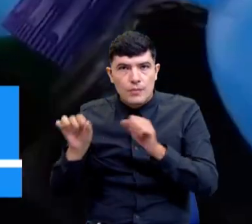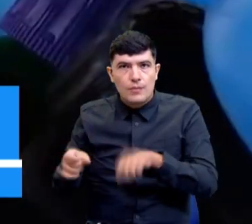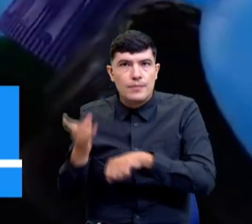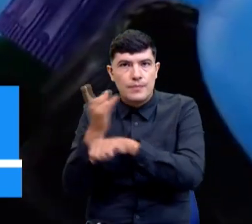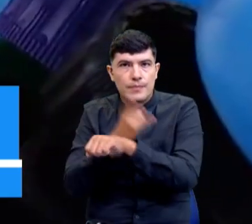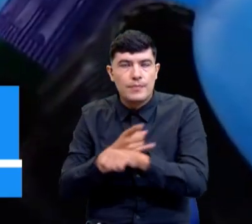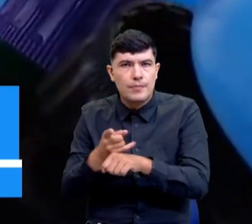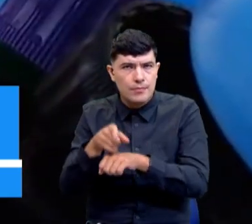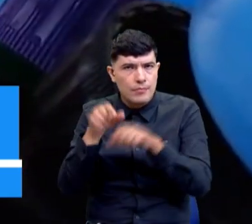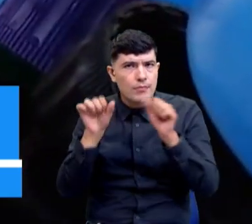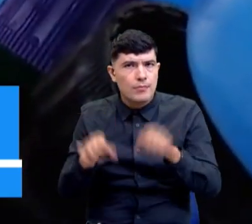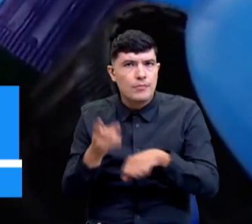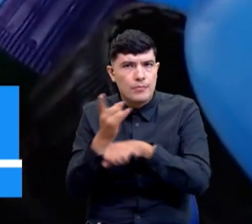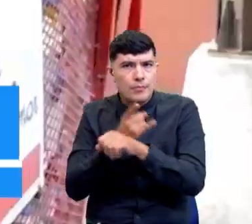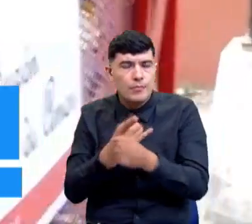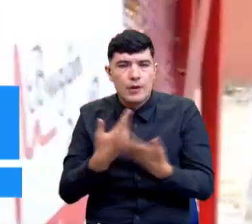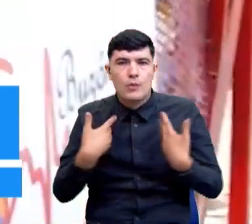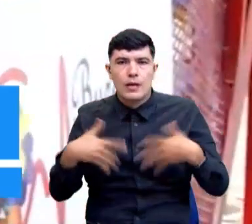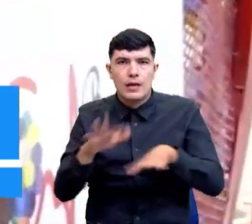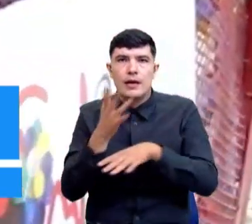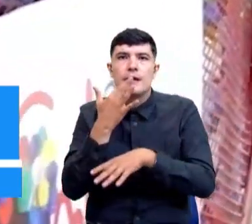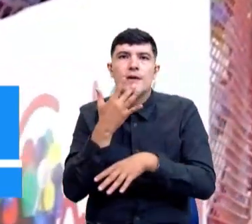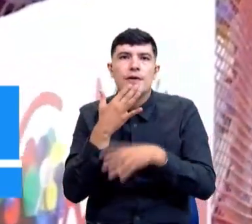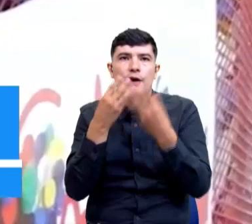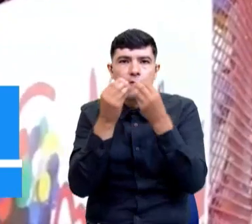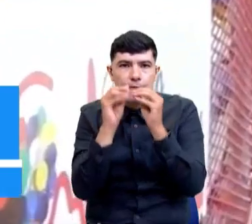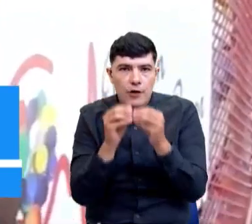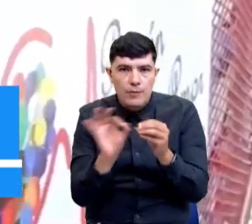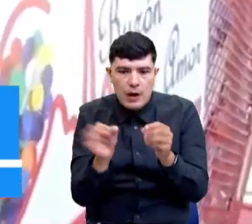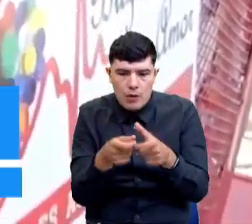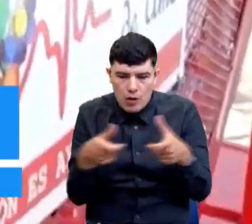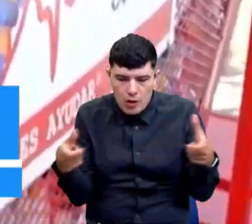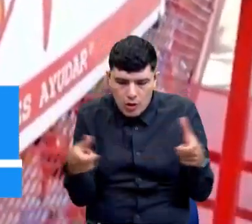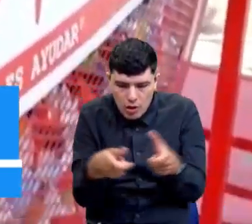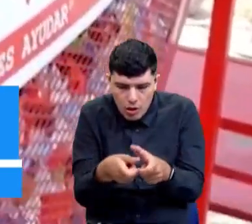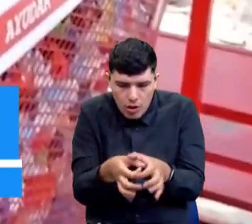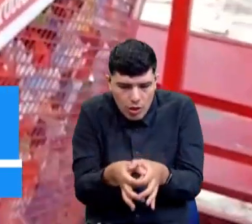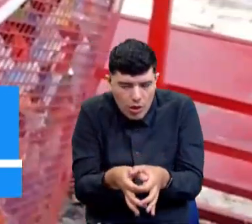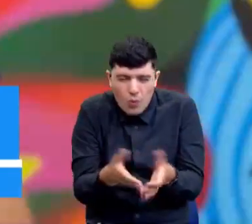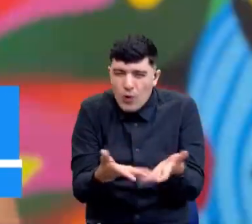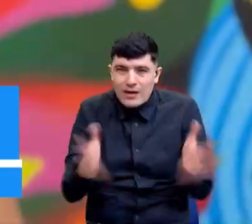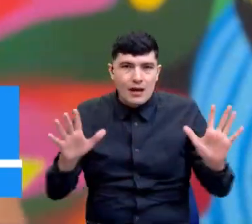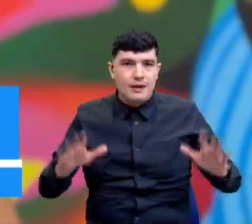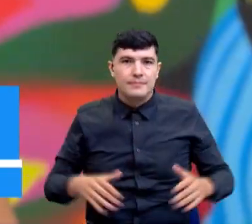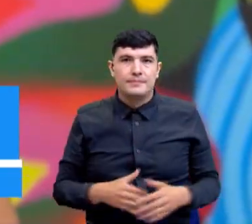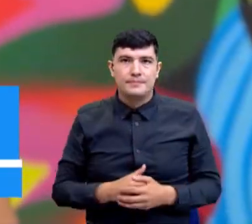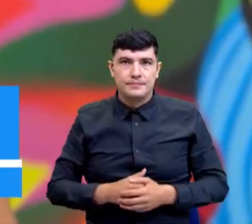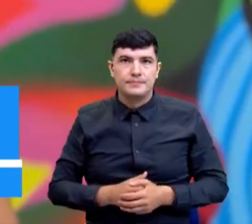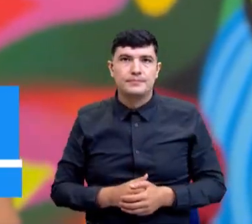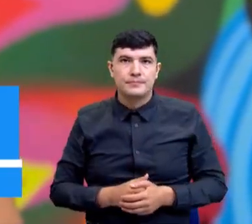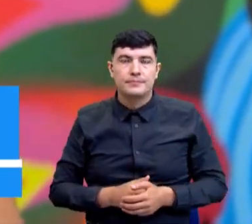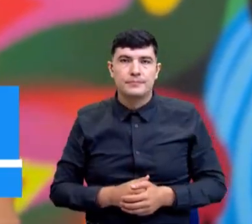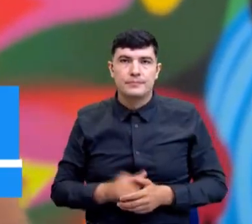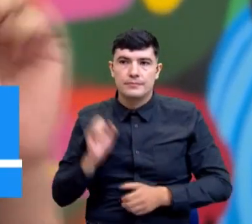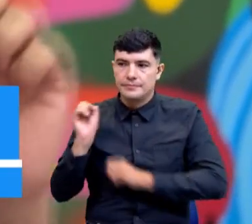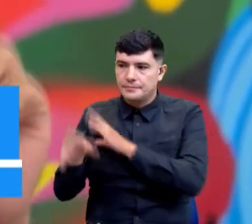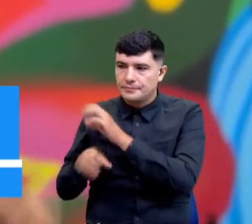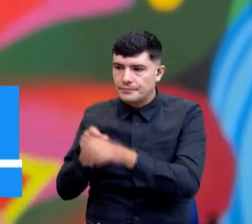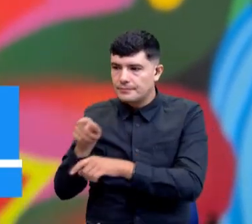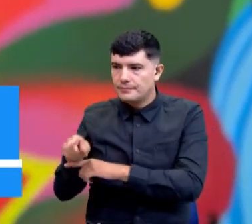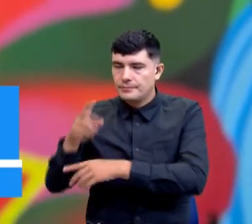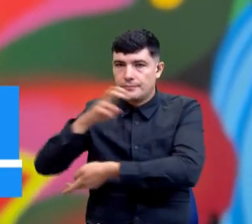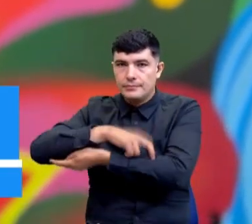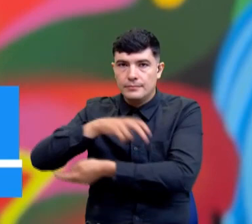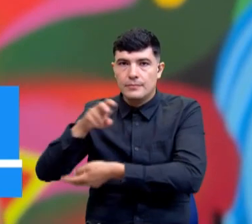plásticas que podrán ser de cualquier color forma y tamaño puntos de depósitos ubicados en el colegio